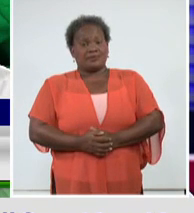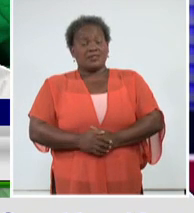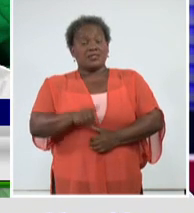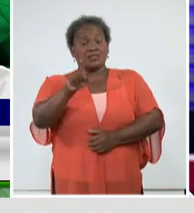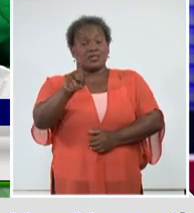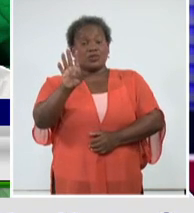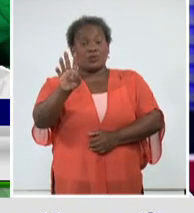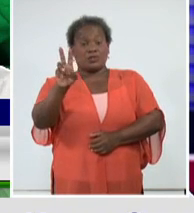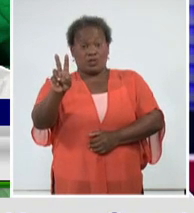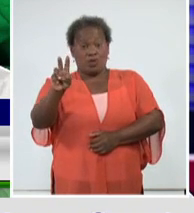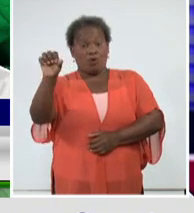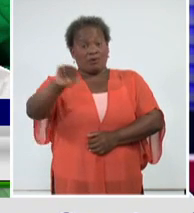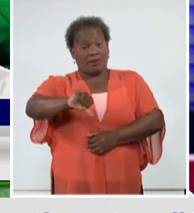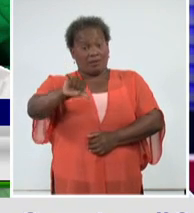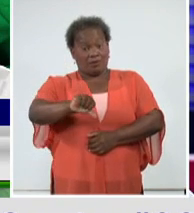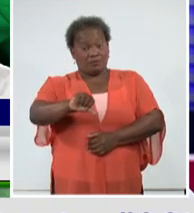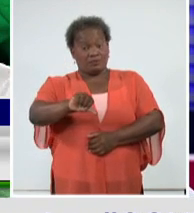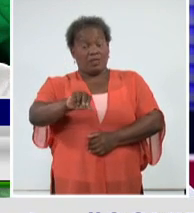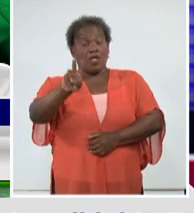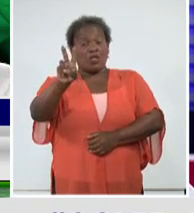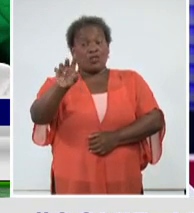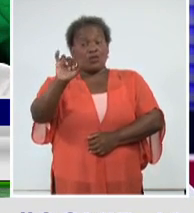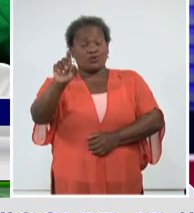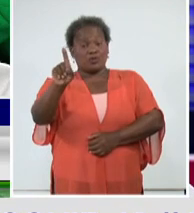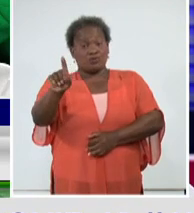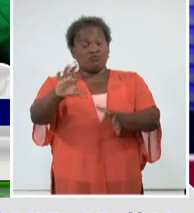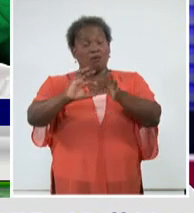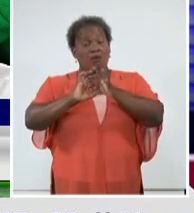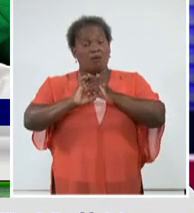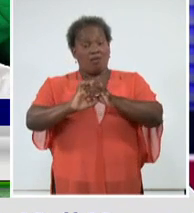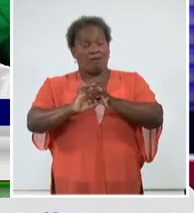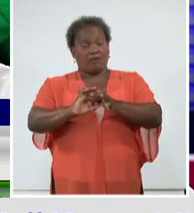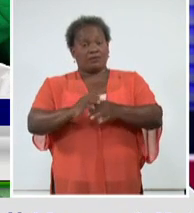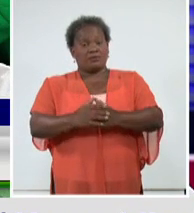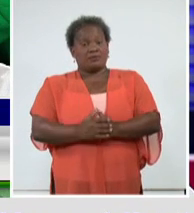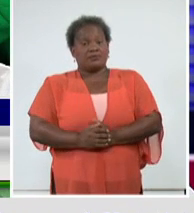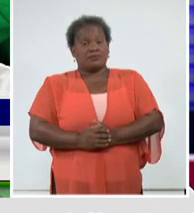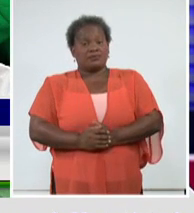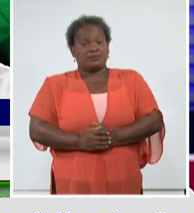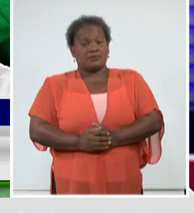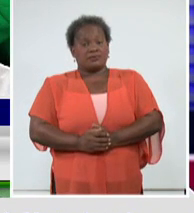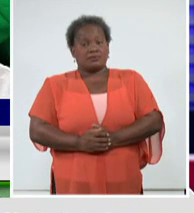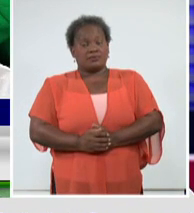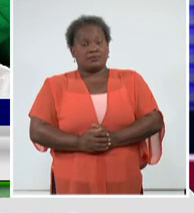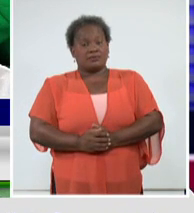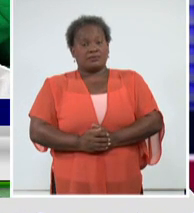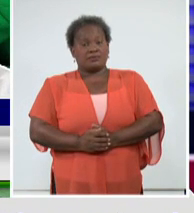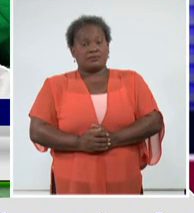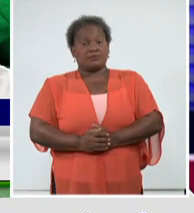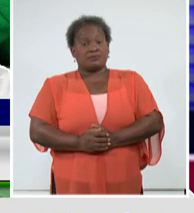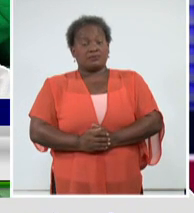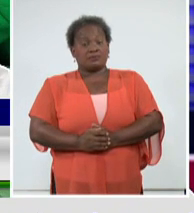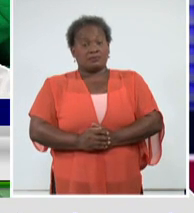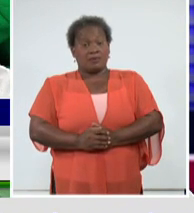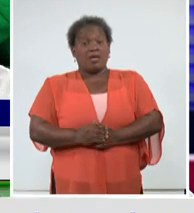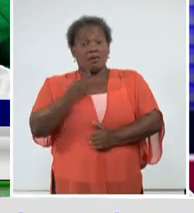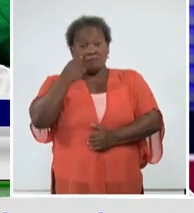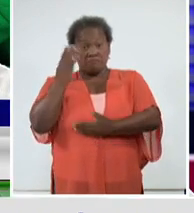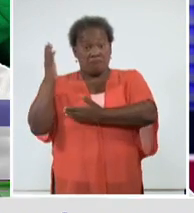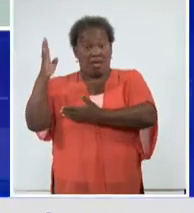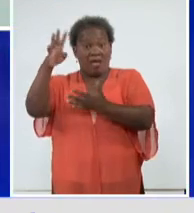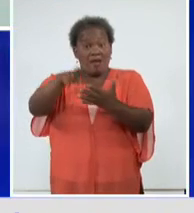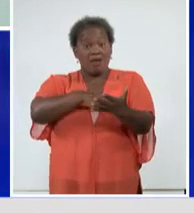142 críticos y 261 graves, también muy elevados. Y finalmente, el gráfico que resume la